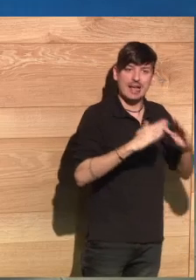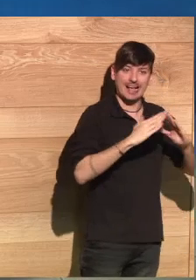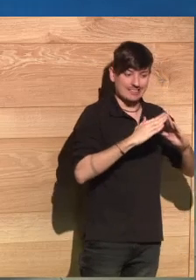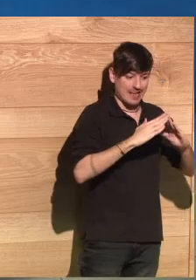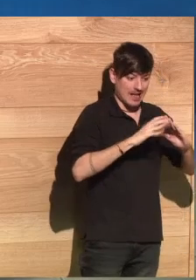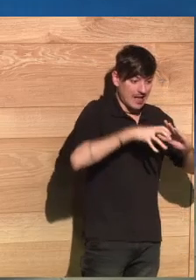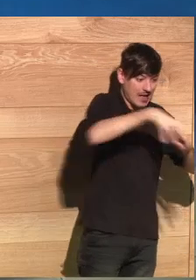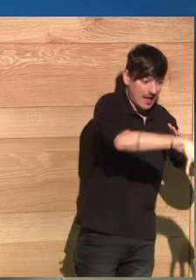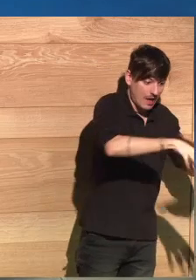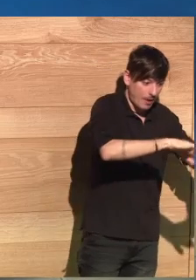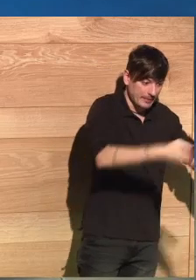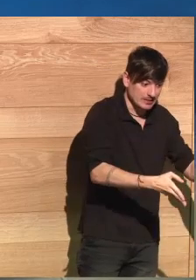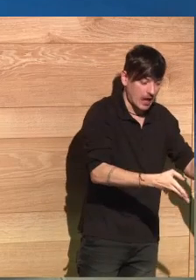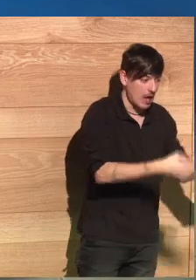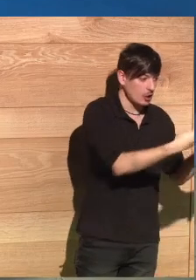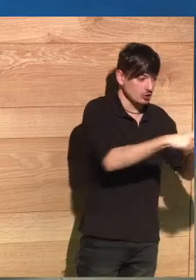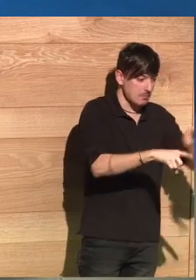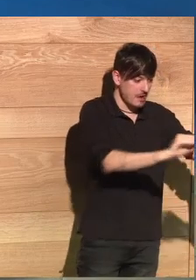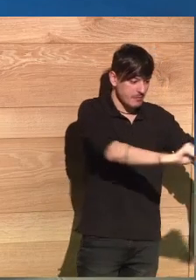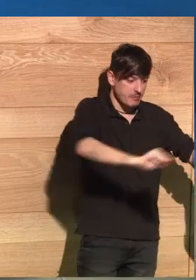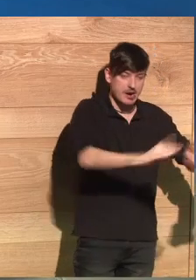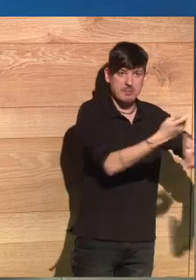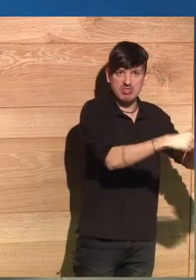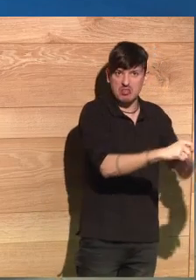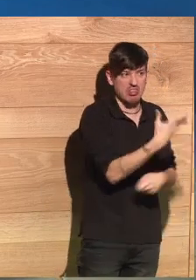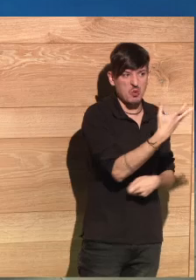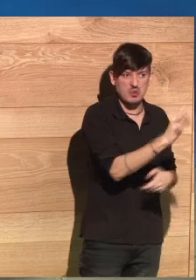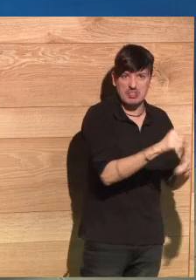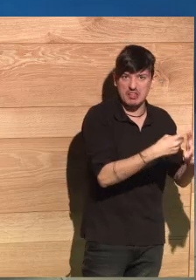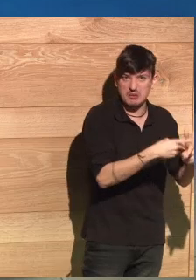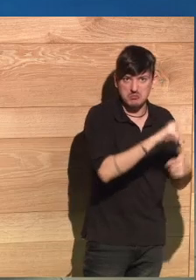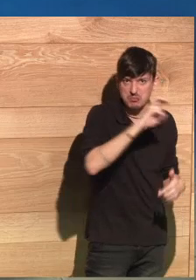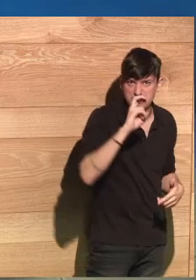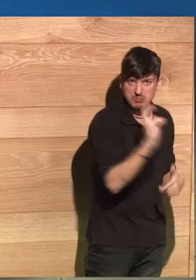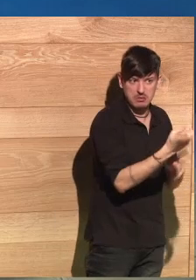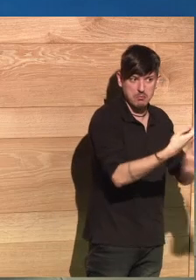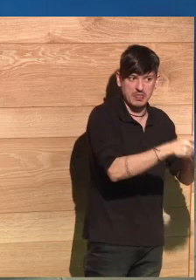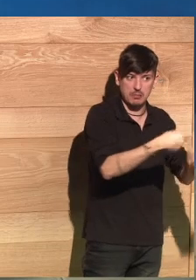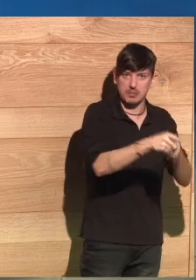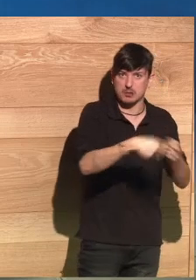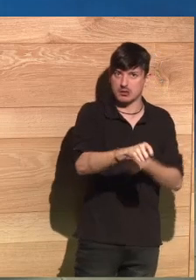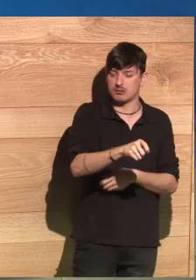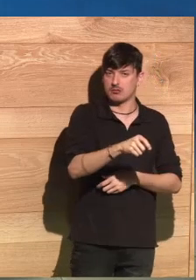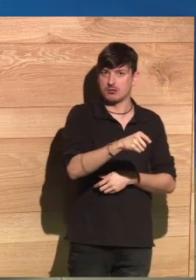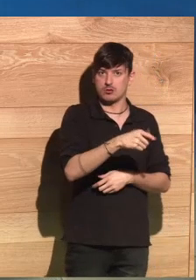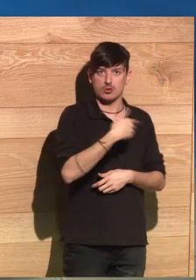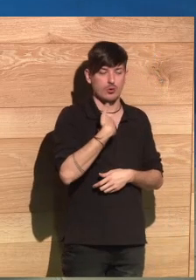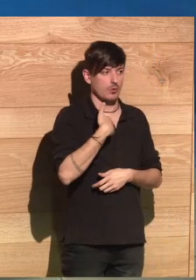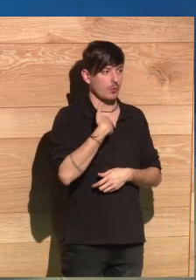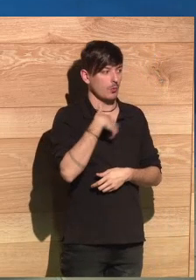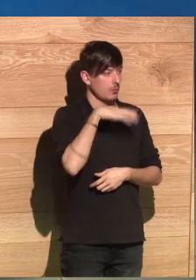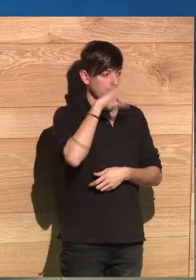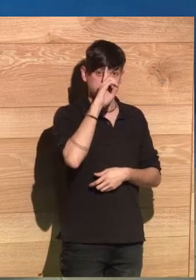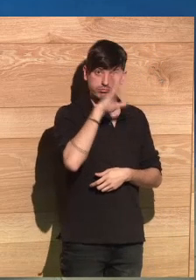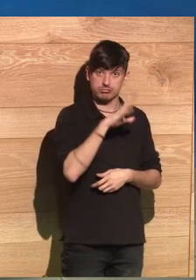el jardincito y se lo vendo al primero que pase por ahí. Lo pongo 50 centavos, etcétera, etcétera. Que es un poco, para mí fue algo fascinante